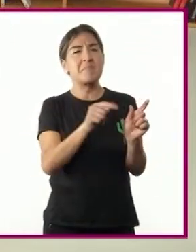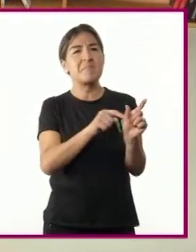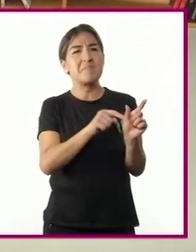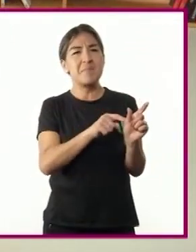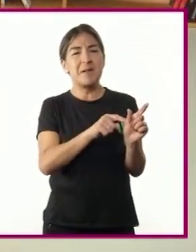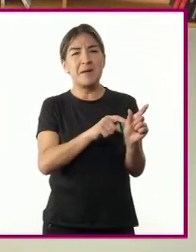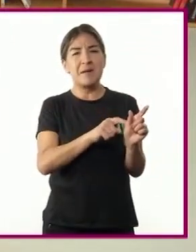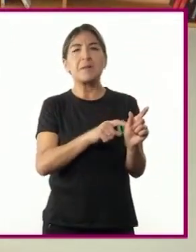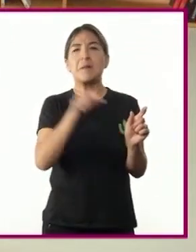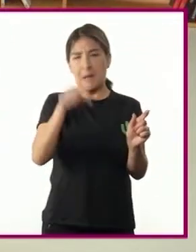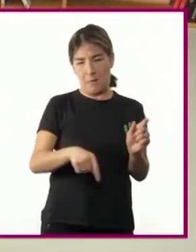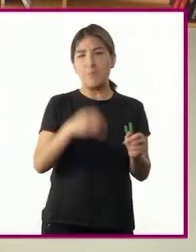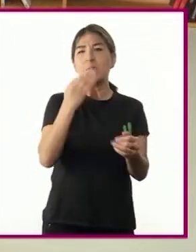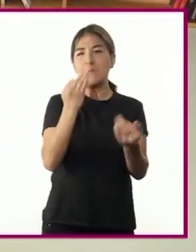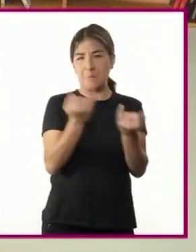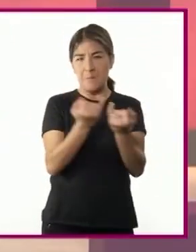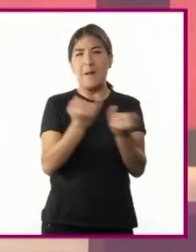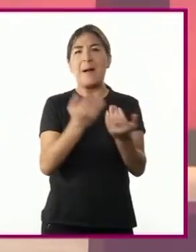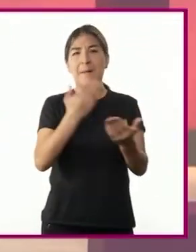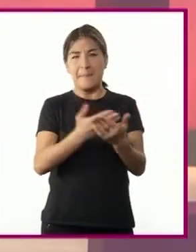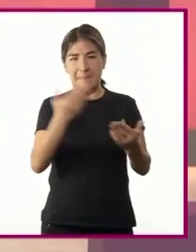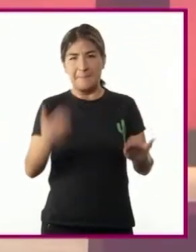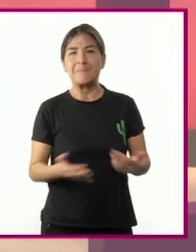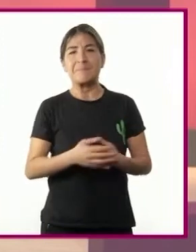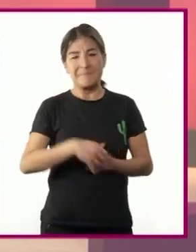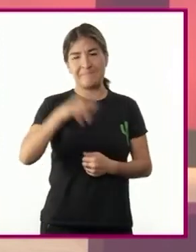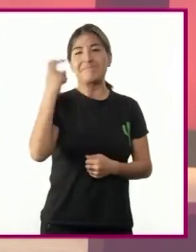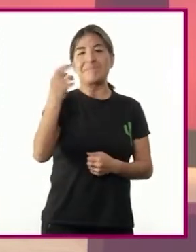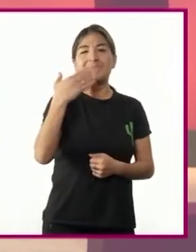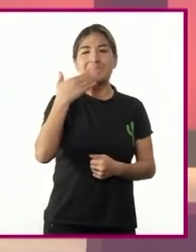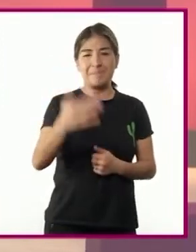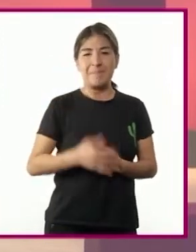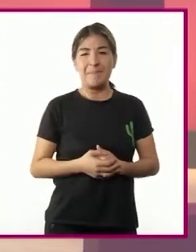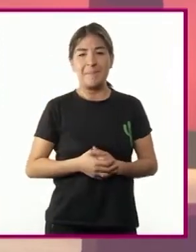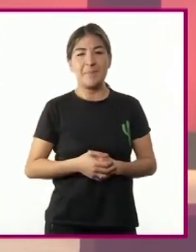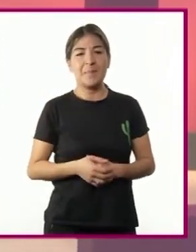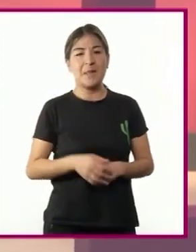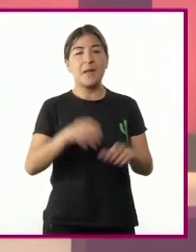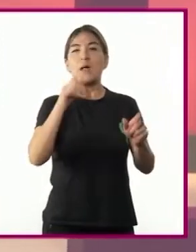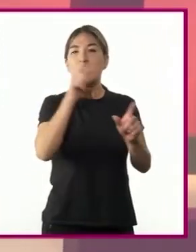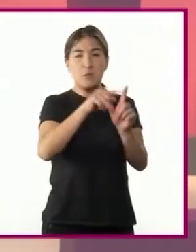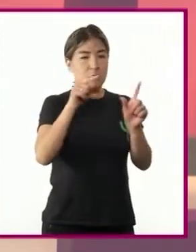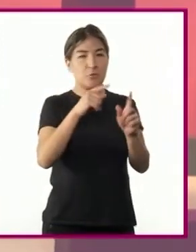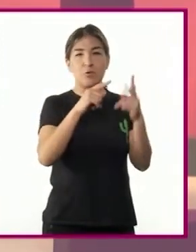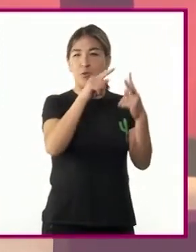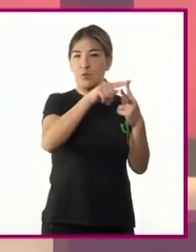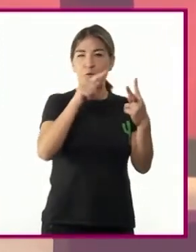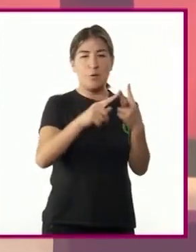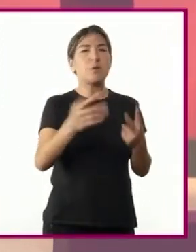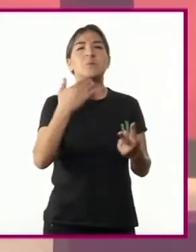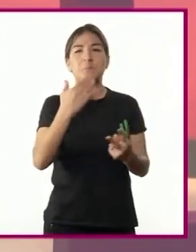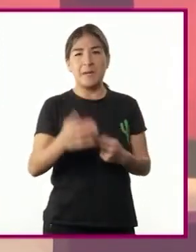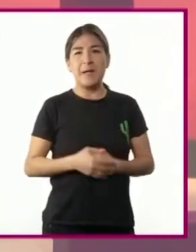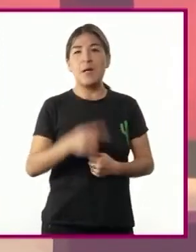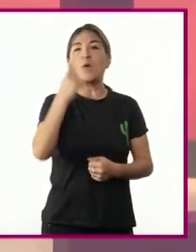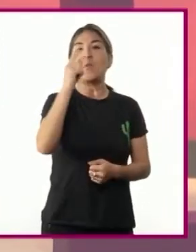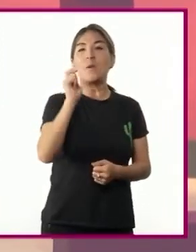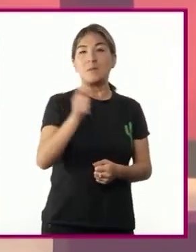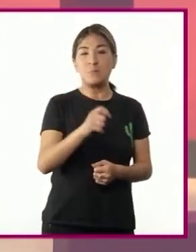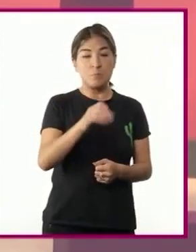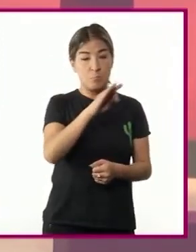Bueno, encuentre también está en presente. Muy bien. Ambos se encuentran en presente, solo que